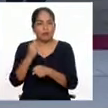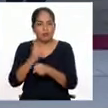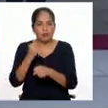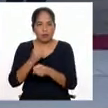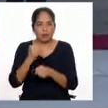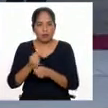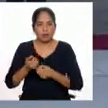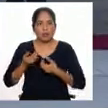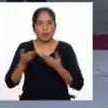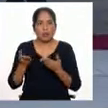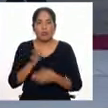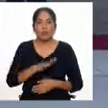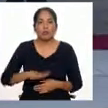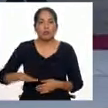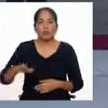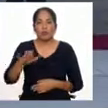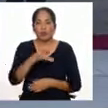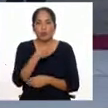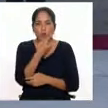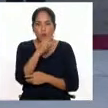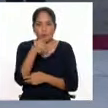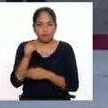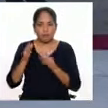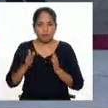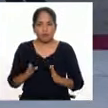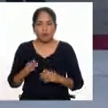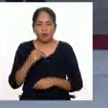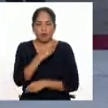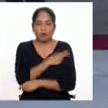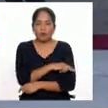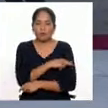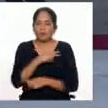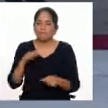a todos los ucayalinos ese hospital de alta complejidad.